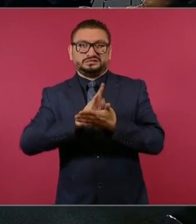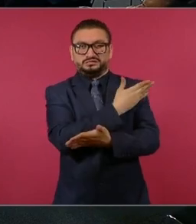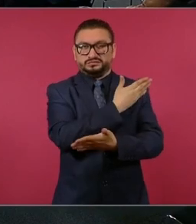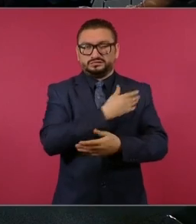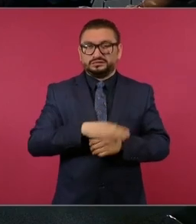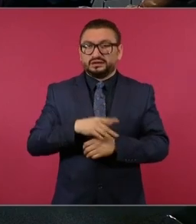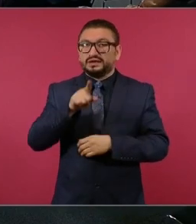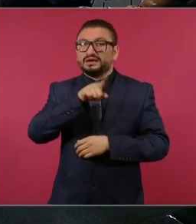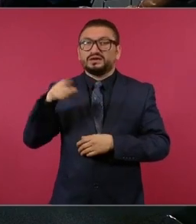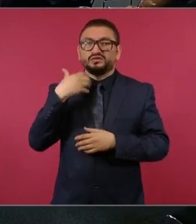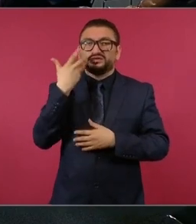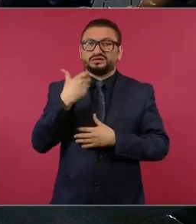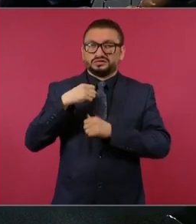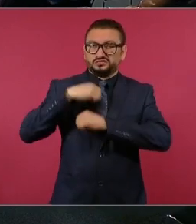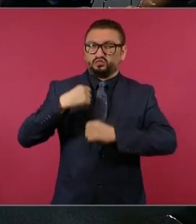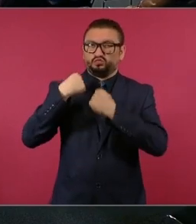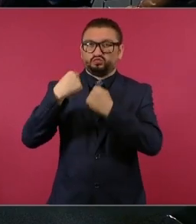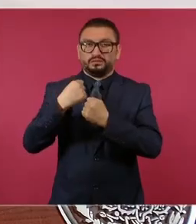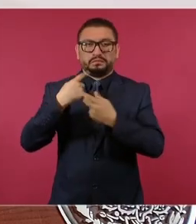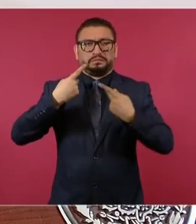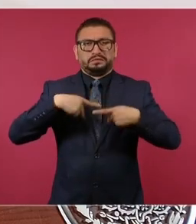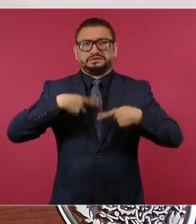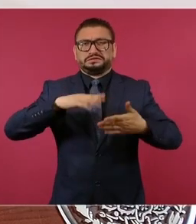Poder sin pueblo.